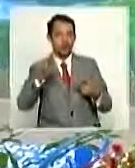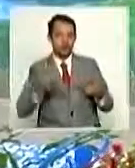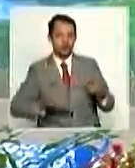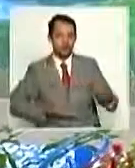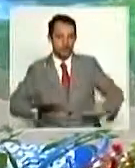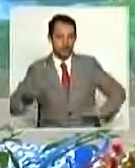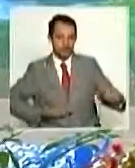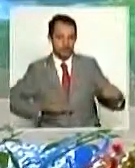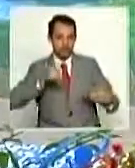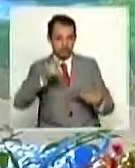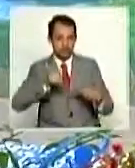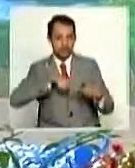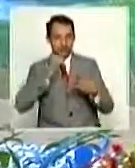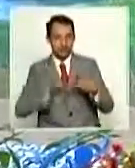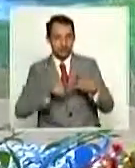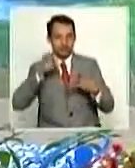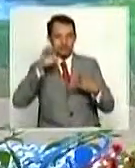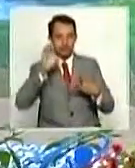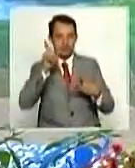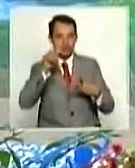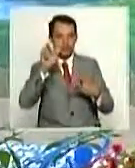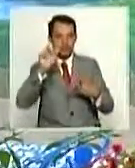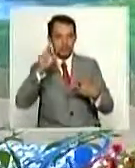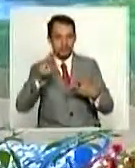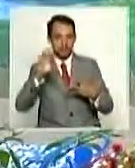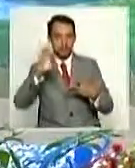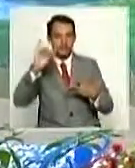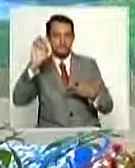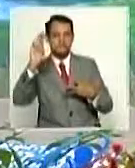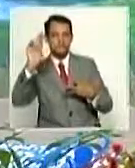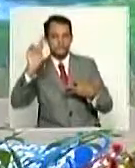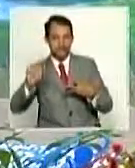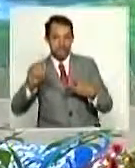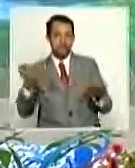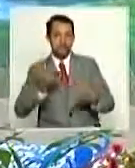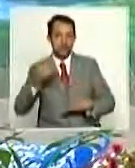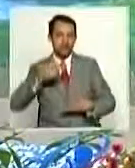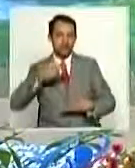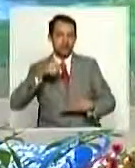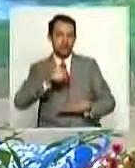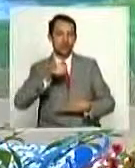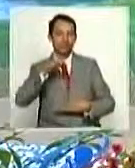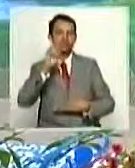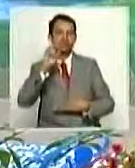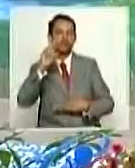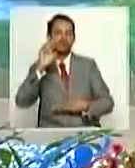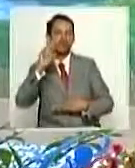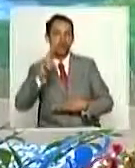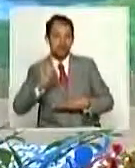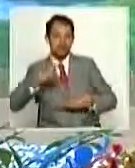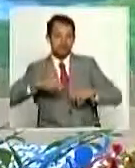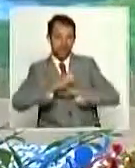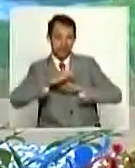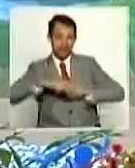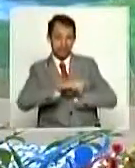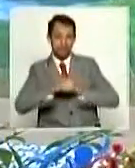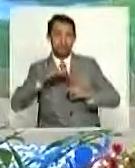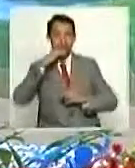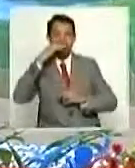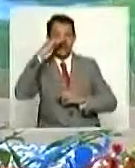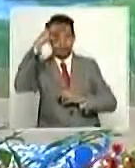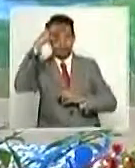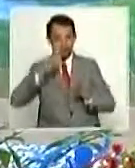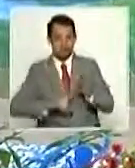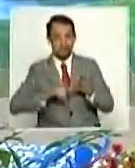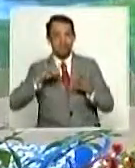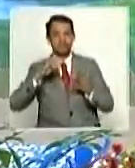en Estar Bien en Medellín, en la Plaza Botero. En Ibagué ustedes pueden ubicar la tienda naturista Flor